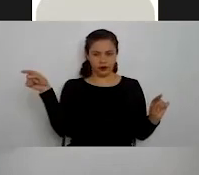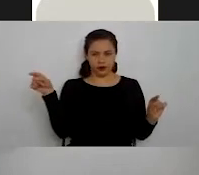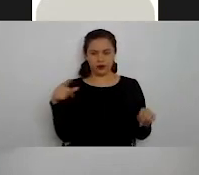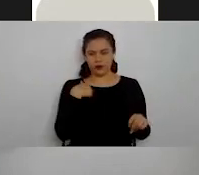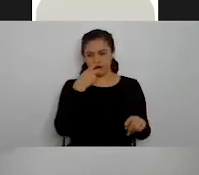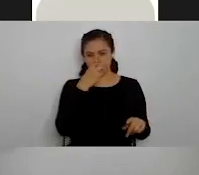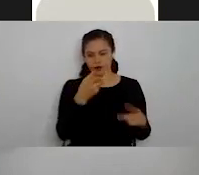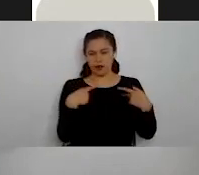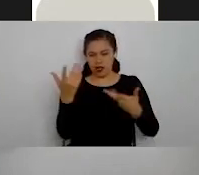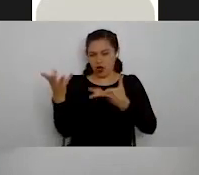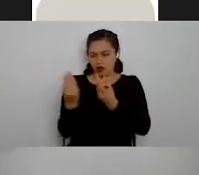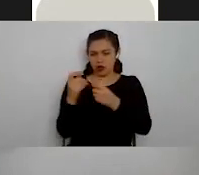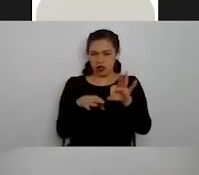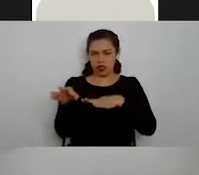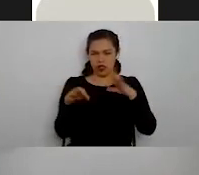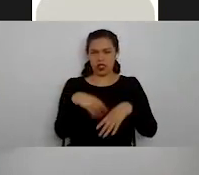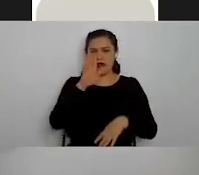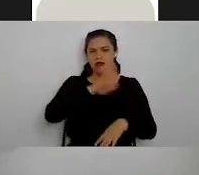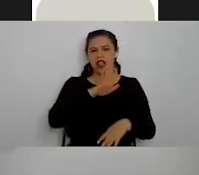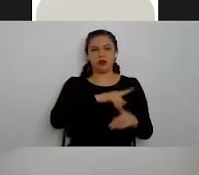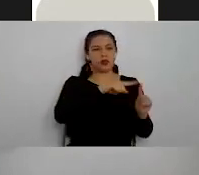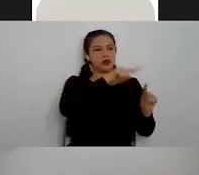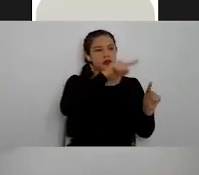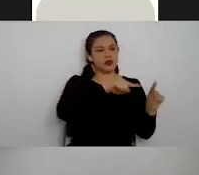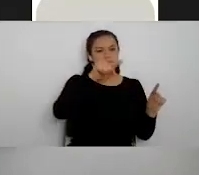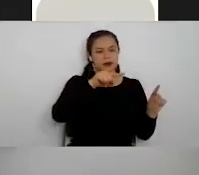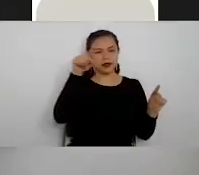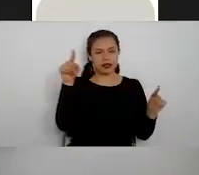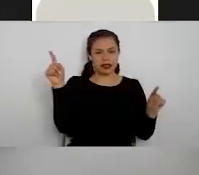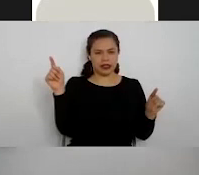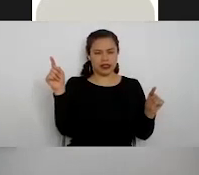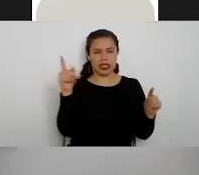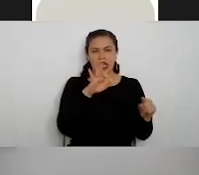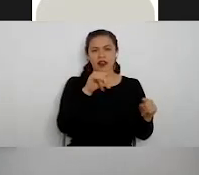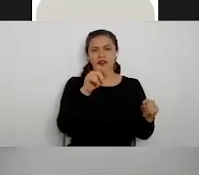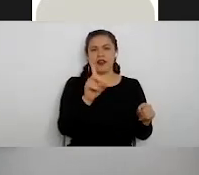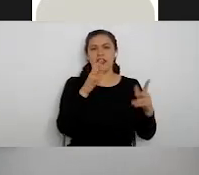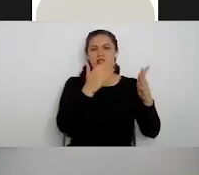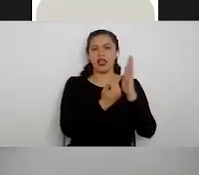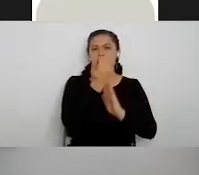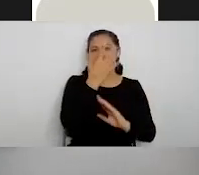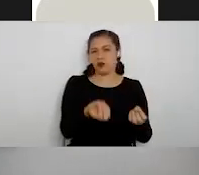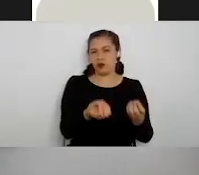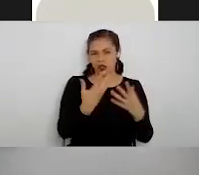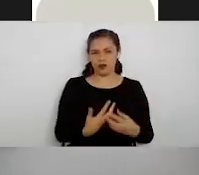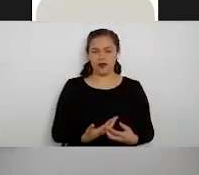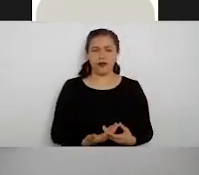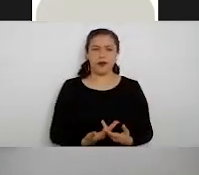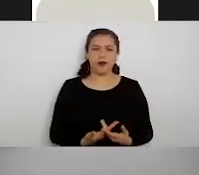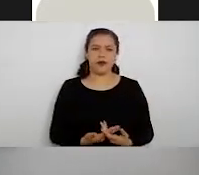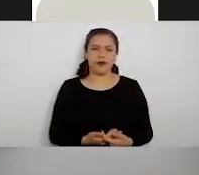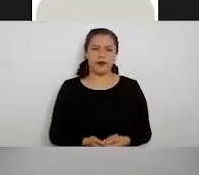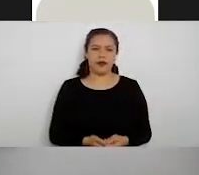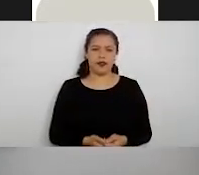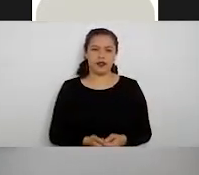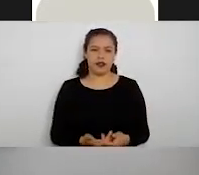que trabajan conmigo, son gráficas de las escaleritas de cómo piensa subir la FED. esto es la gráfica de cómo pensaba subir